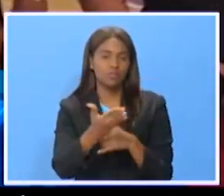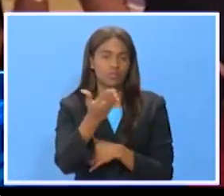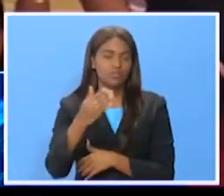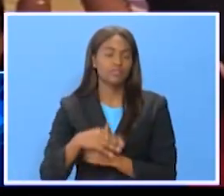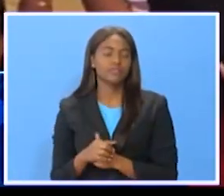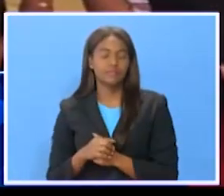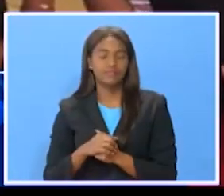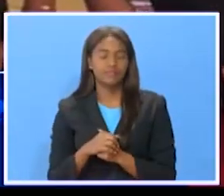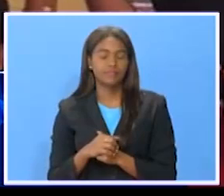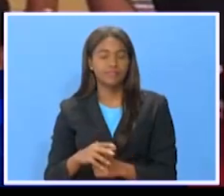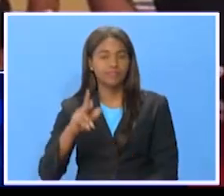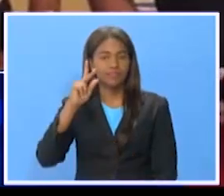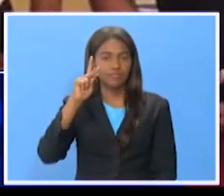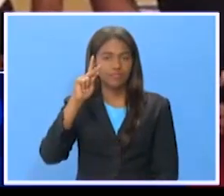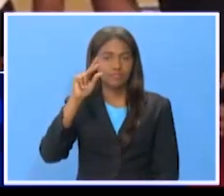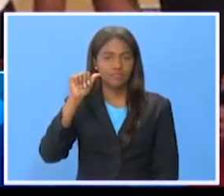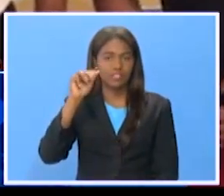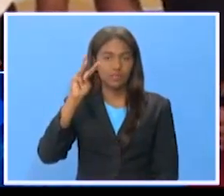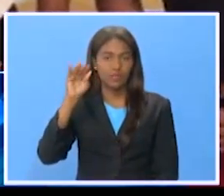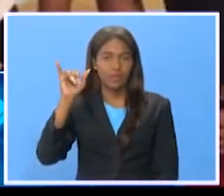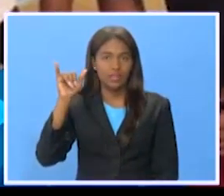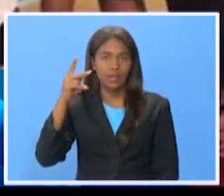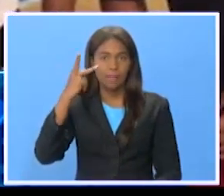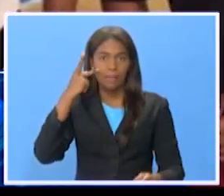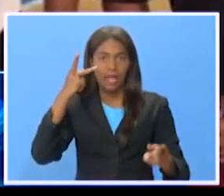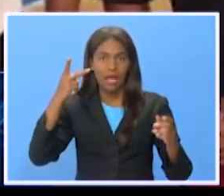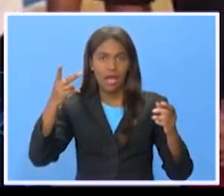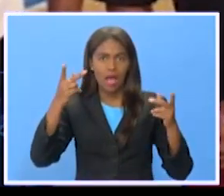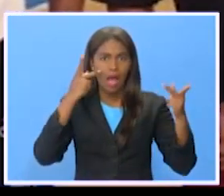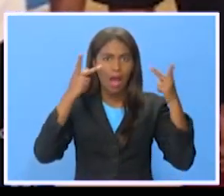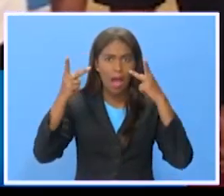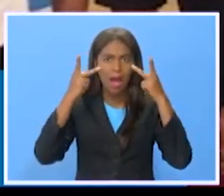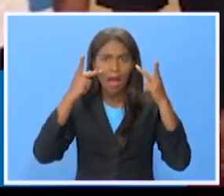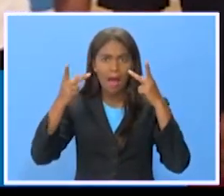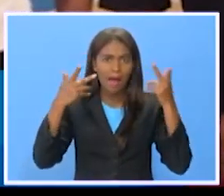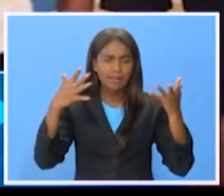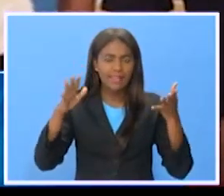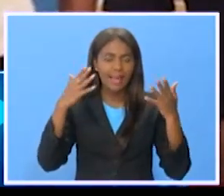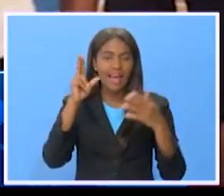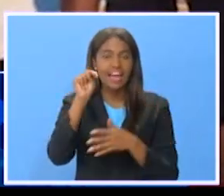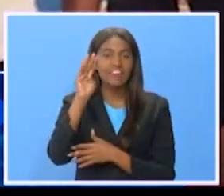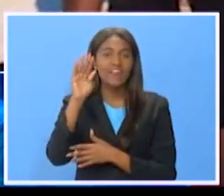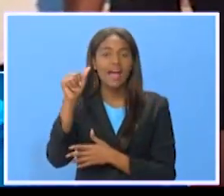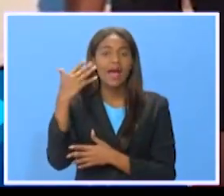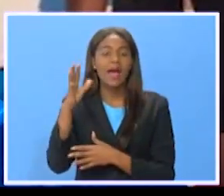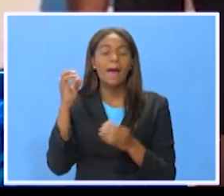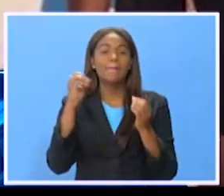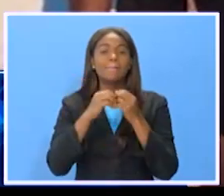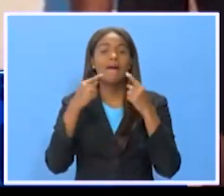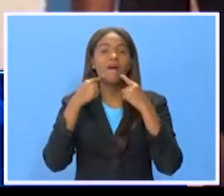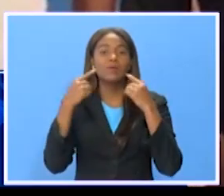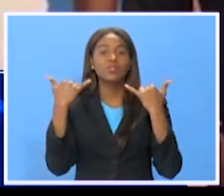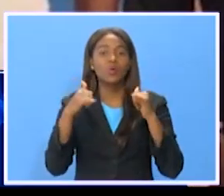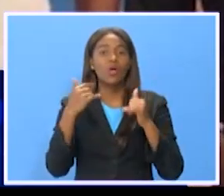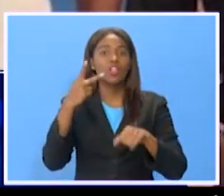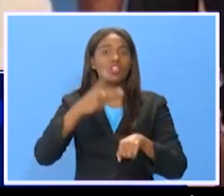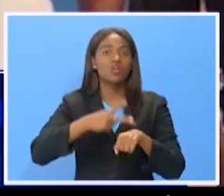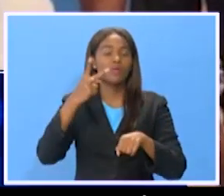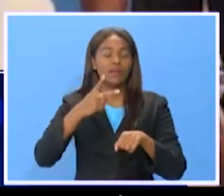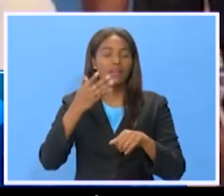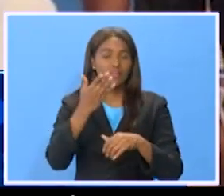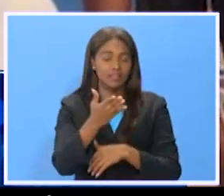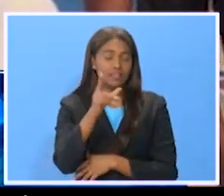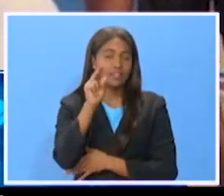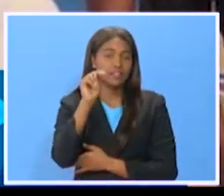Leonard, el que fue viral este fin de semana, al baloncesto de la NBA, jugador más valioso en 2 ocasiones, ¿señor?, de las finales de la